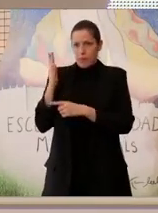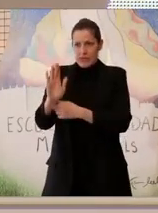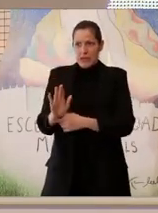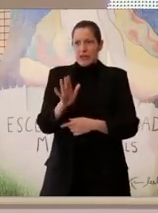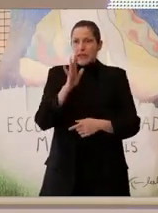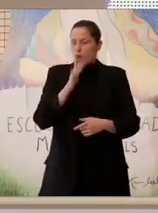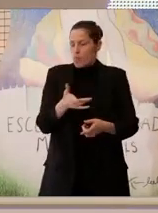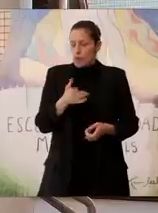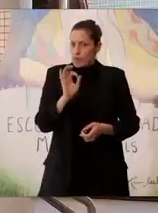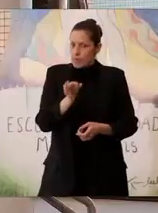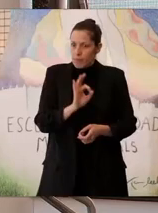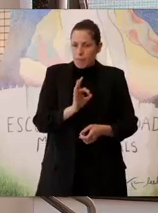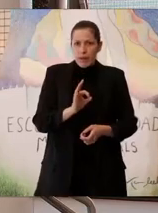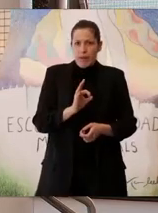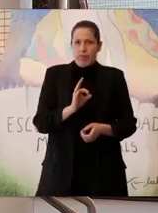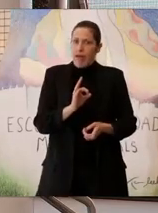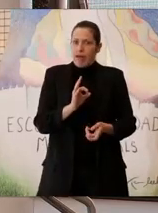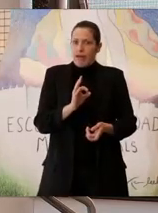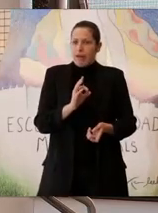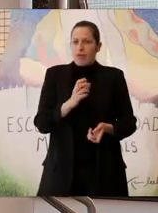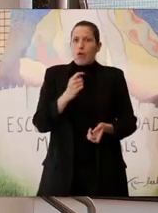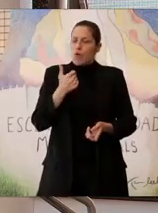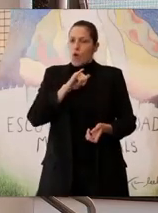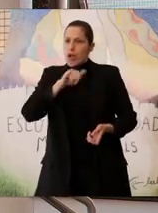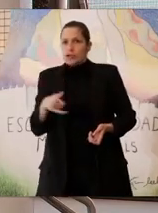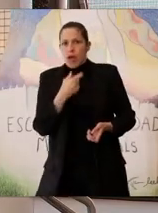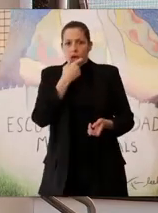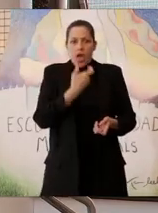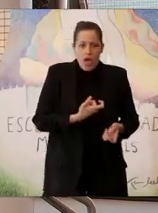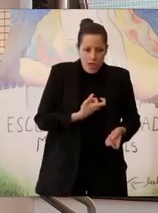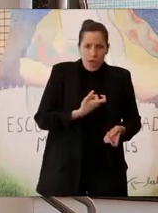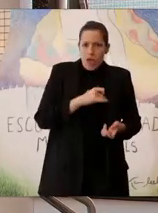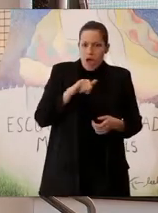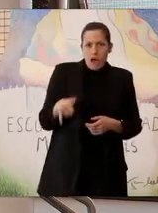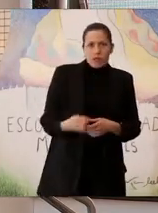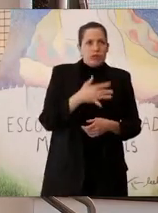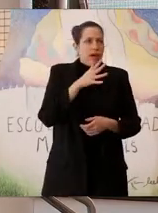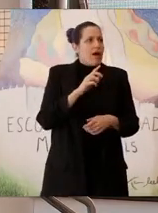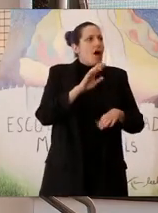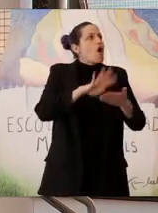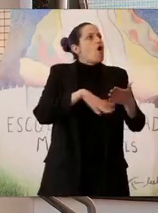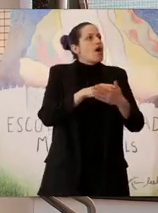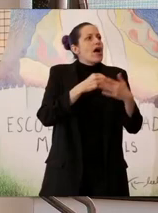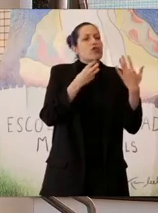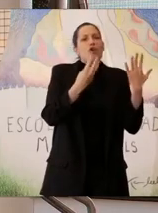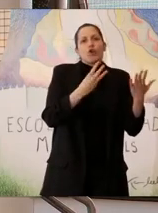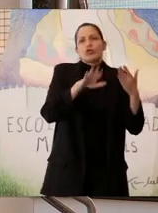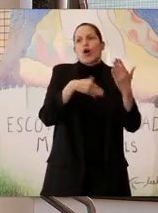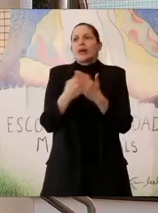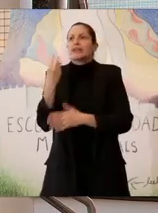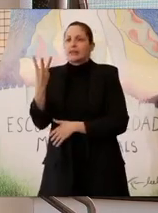afuera literalmente. Además, nosotras no tenemos un horario de 8 a 3. Yo estoy en un juzgado, y bueno, Teresa,